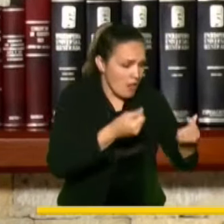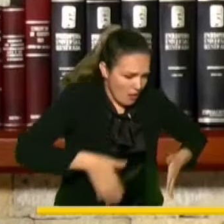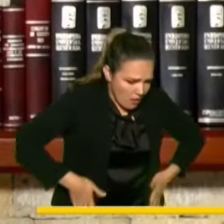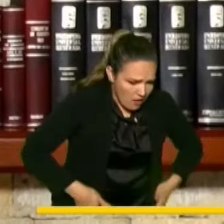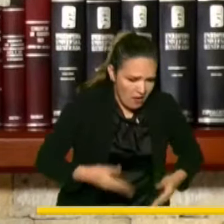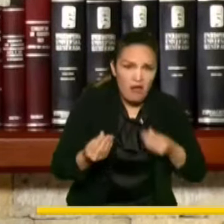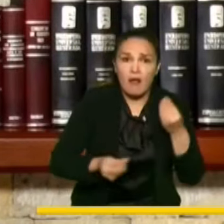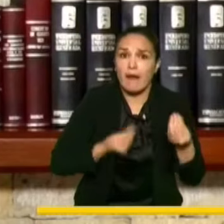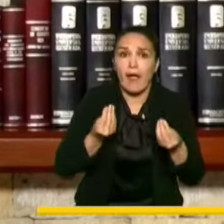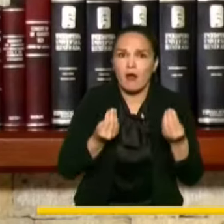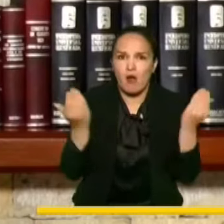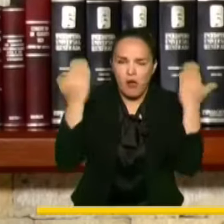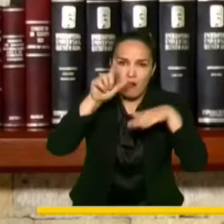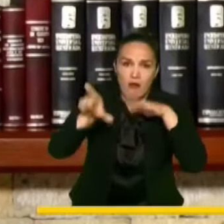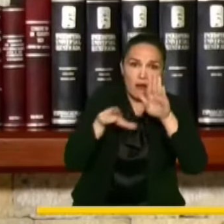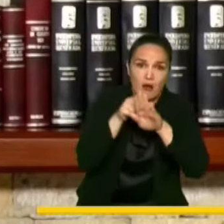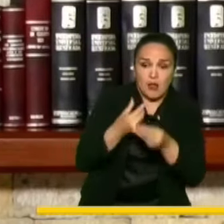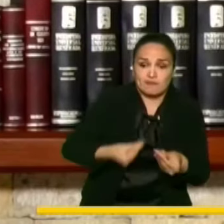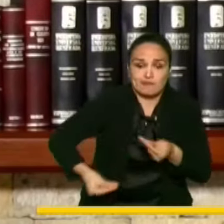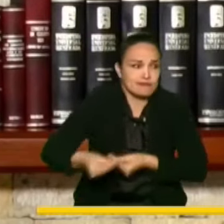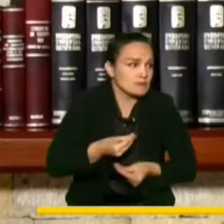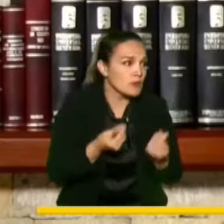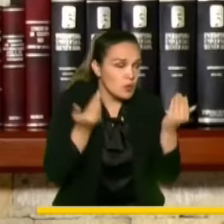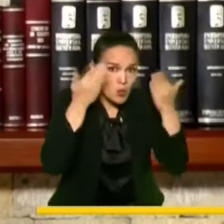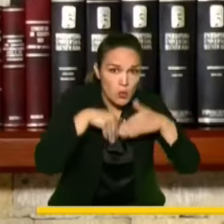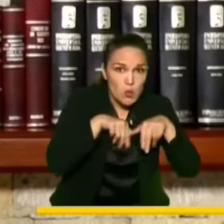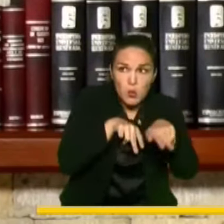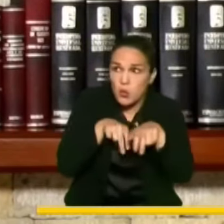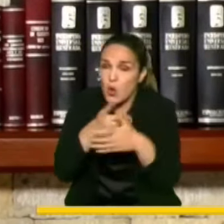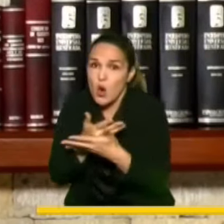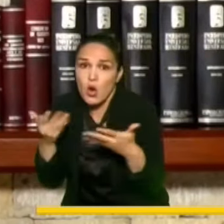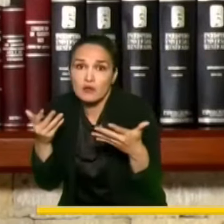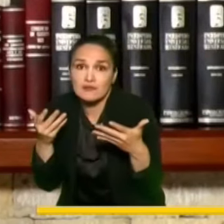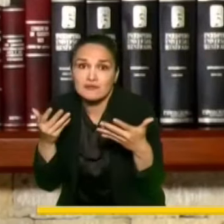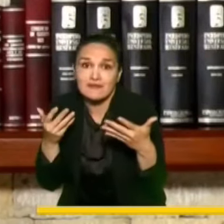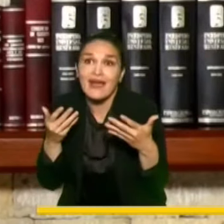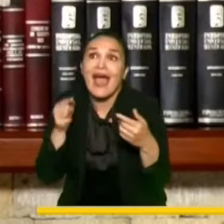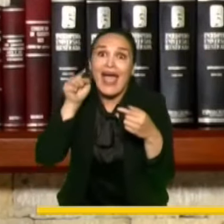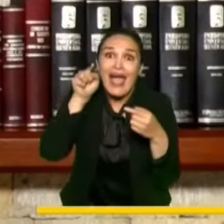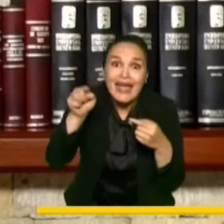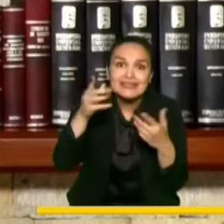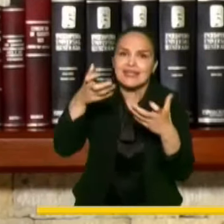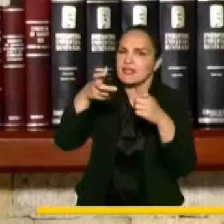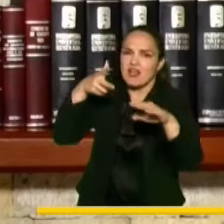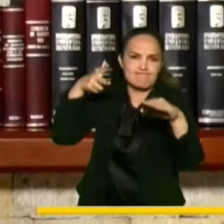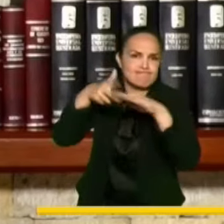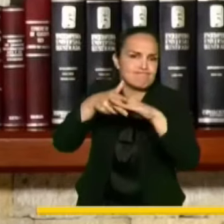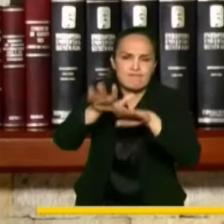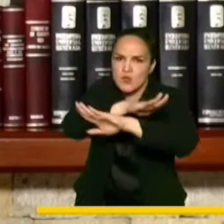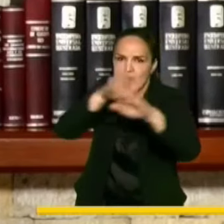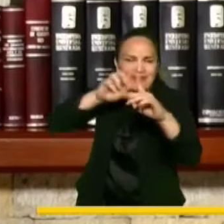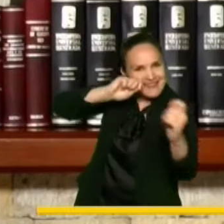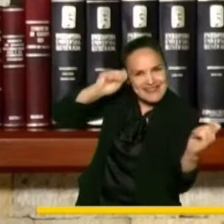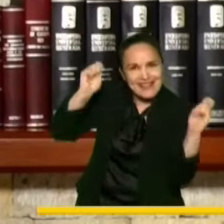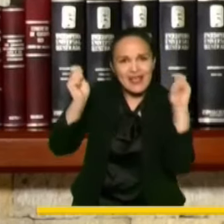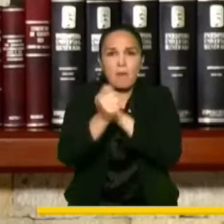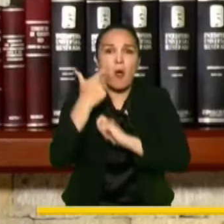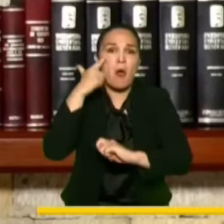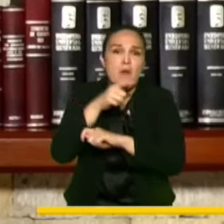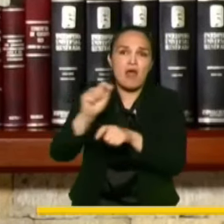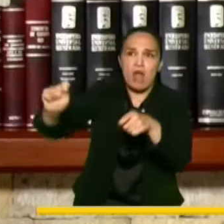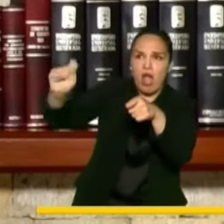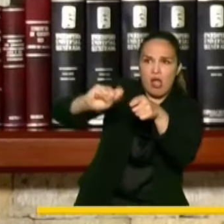ellas la profundización de la violencia. Queremos cortar ese ciclo perverso que ha conducido al país a